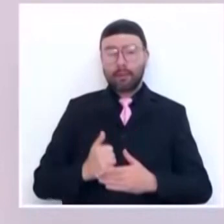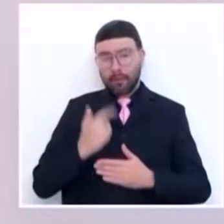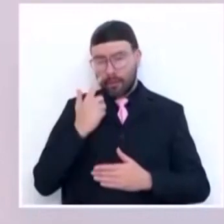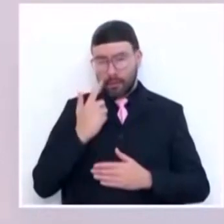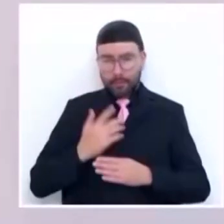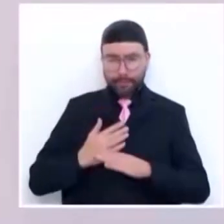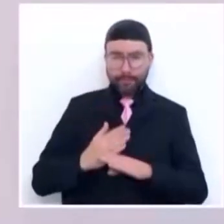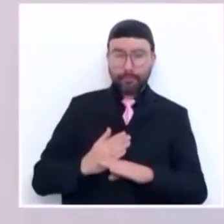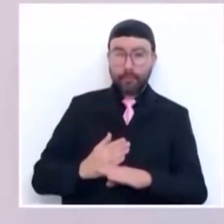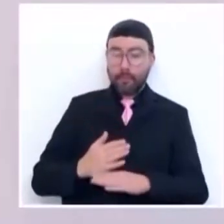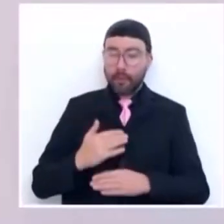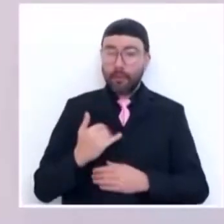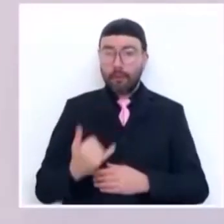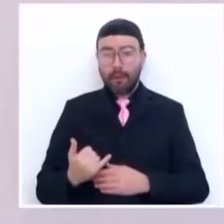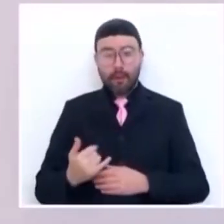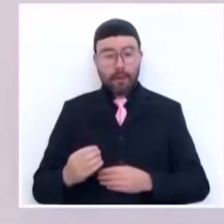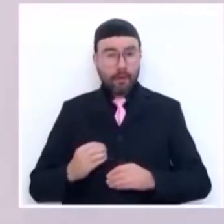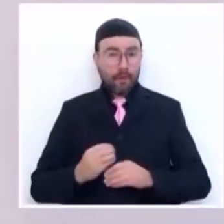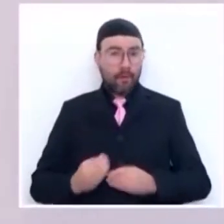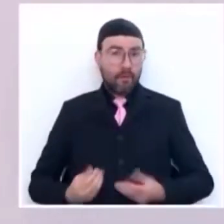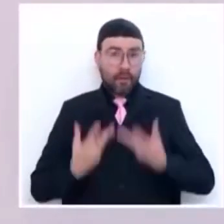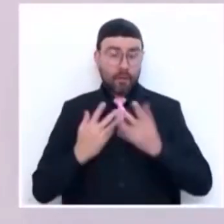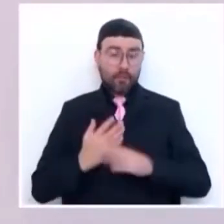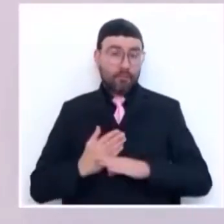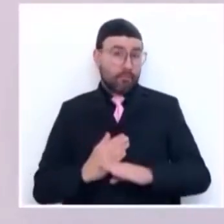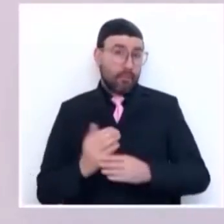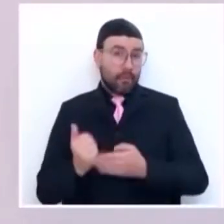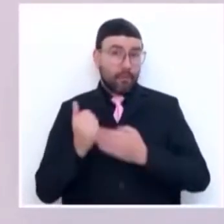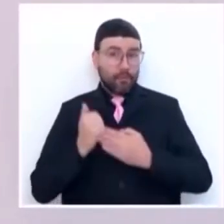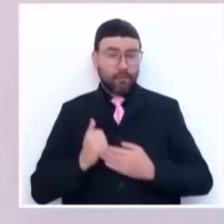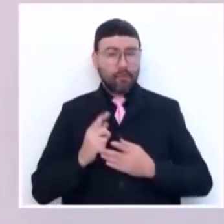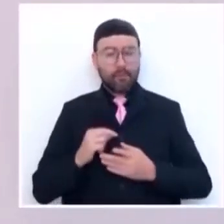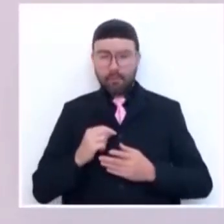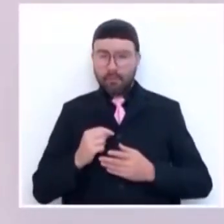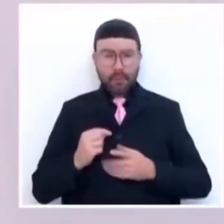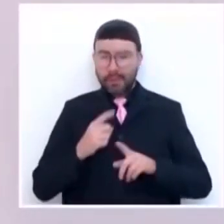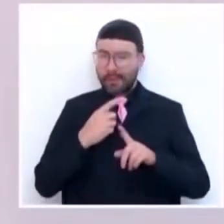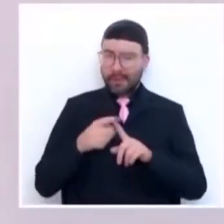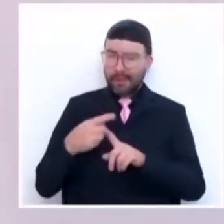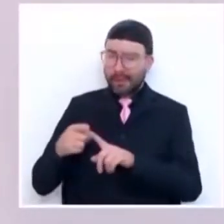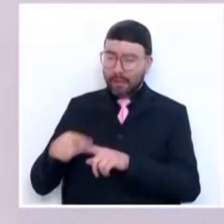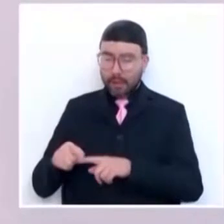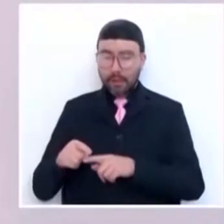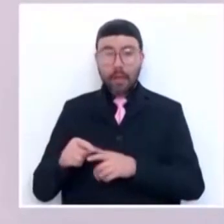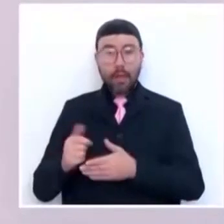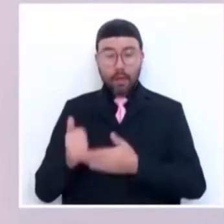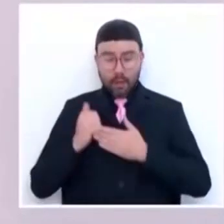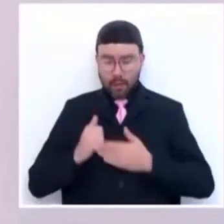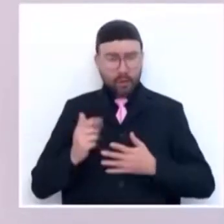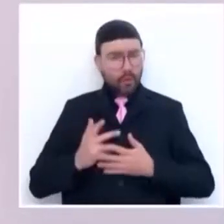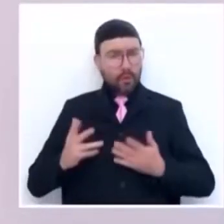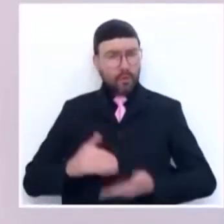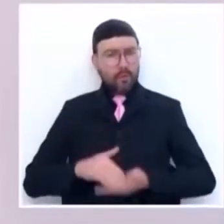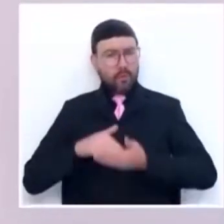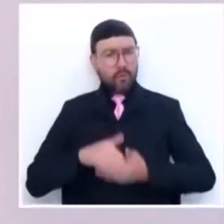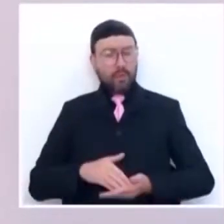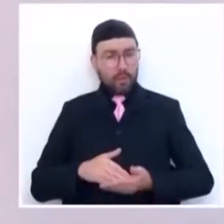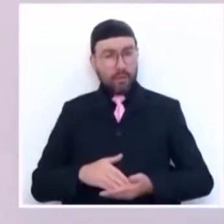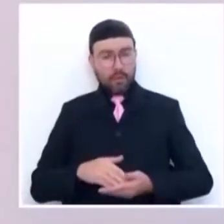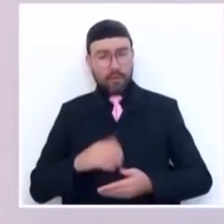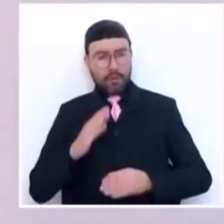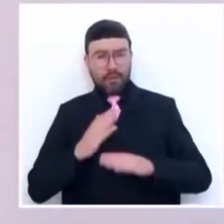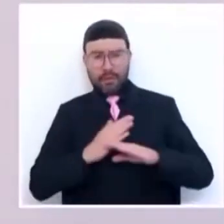la infección o y también a fortalecernos y prevenir unos desenlaces fatales. Por lo